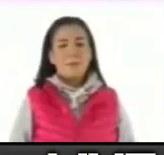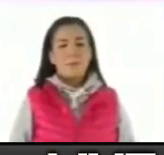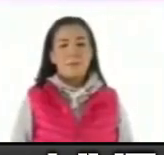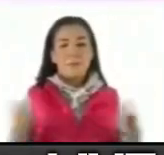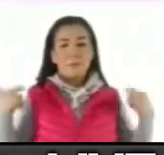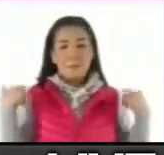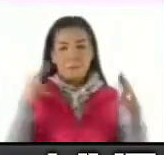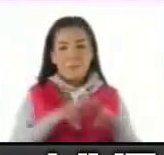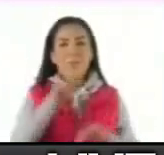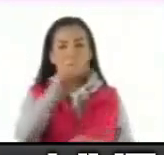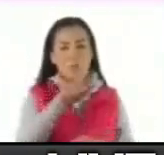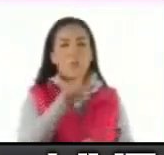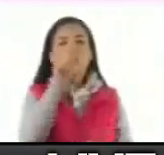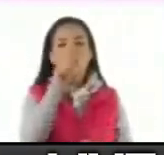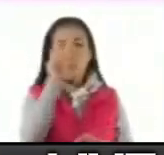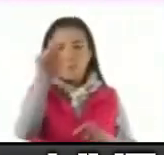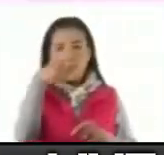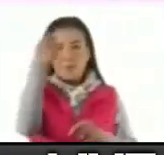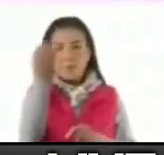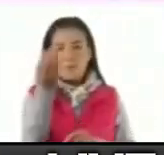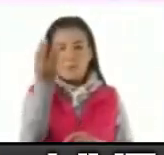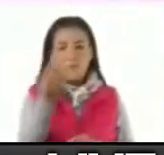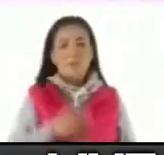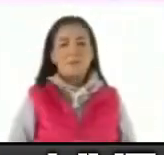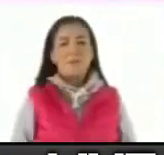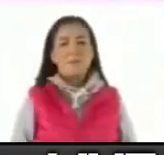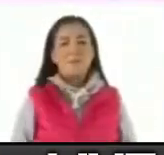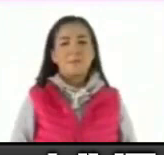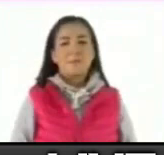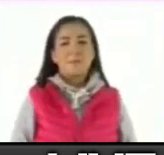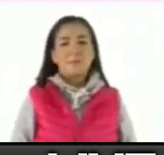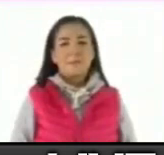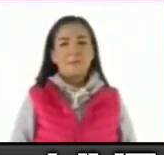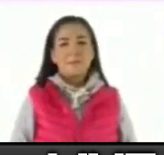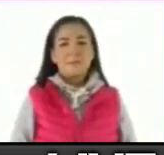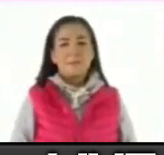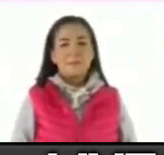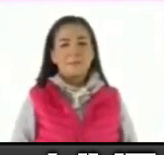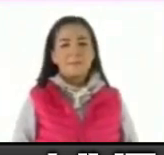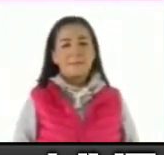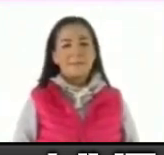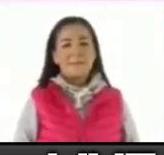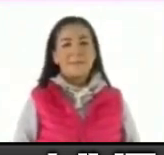Maestro, ¿podrá encendérmelo, por favor? Claro que sí, maestro.